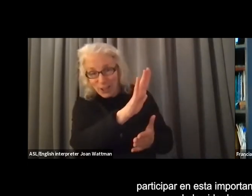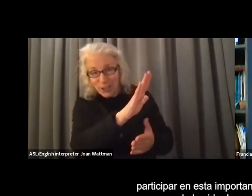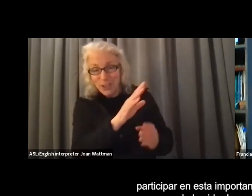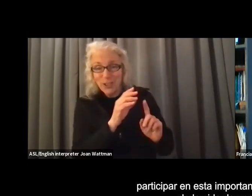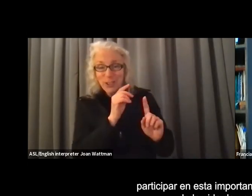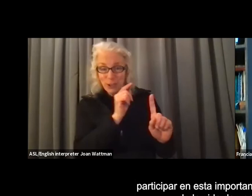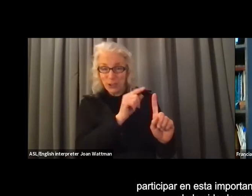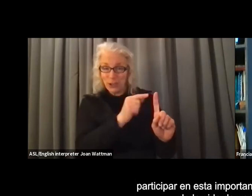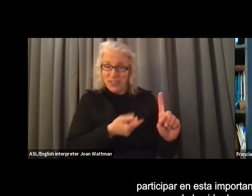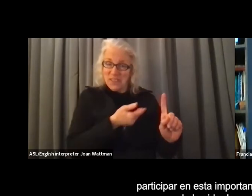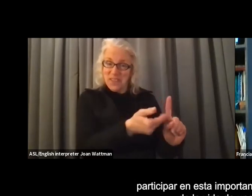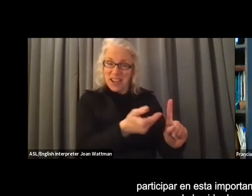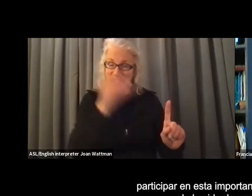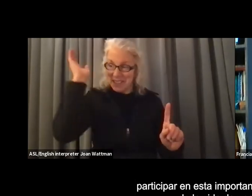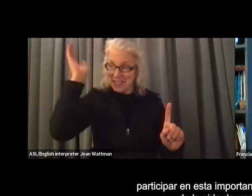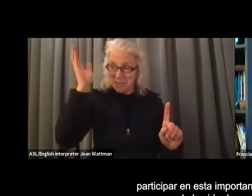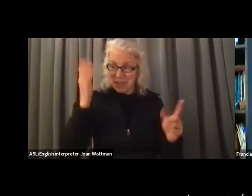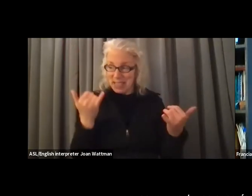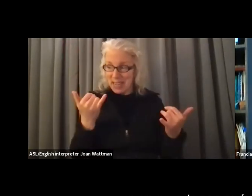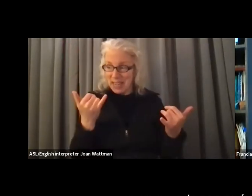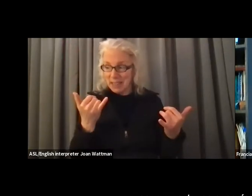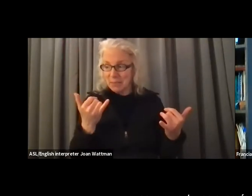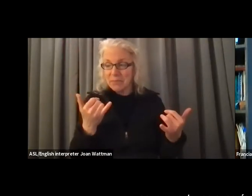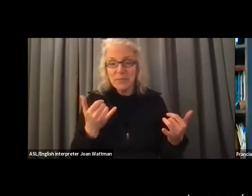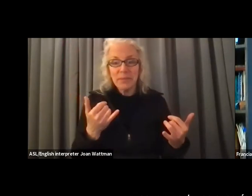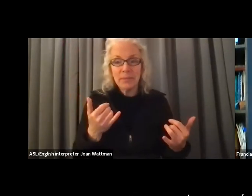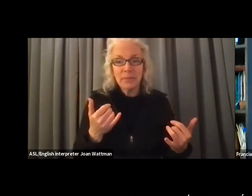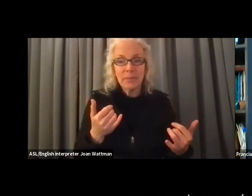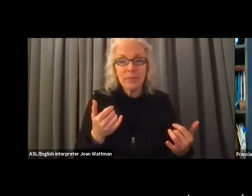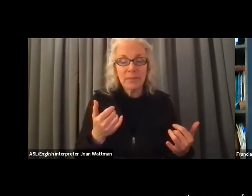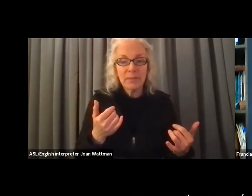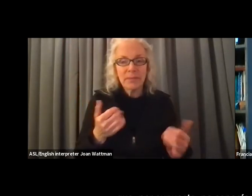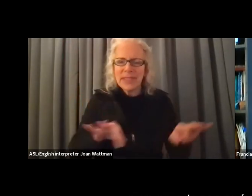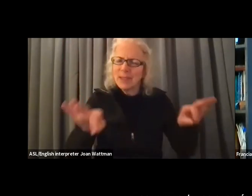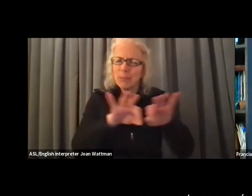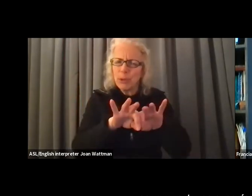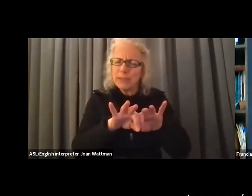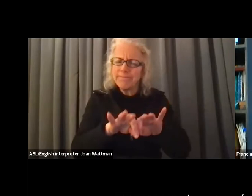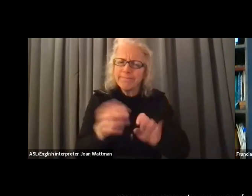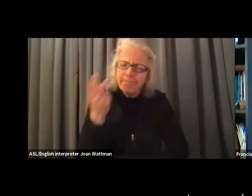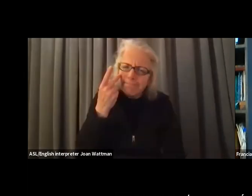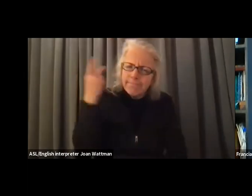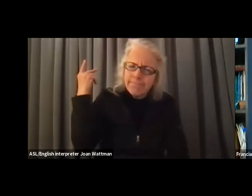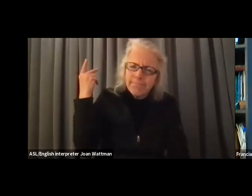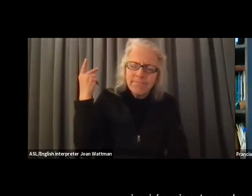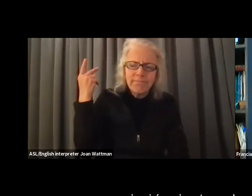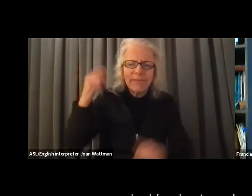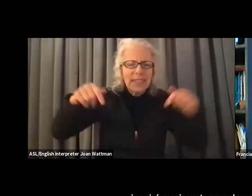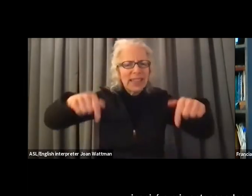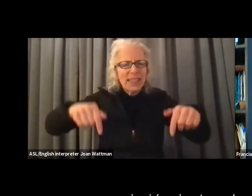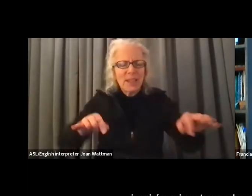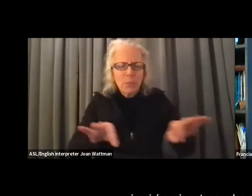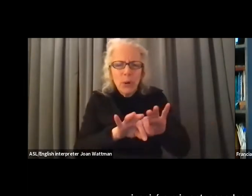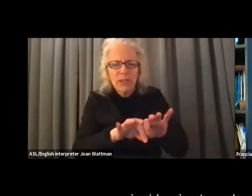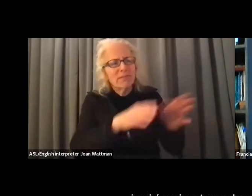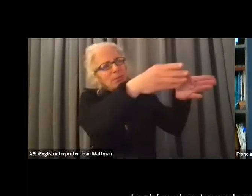importante conmemoración de la vida de una persona que por supuesto no conocí, pero que seguramente inspiró